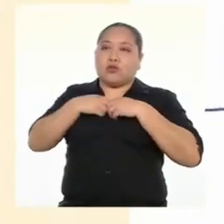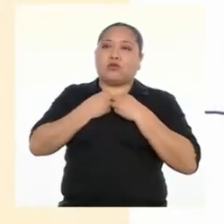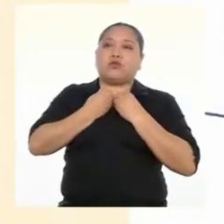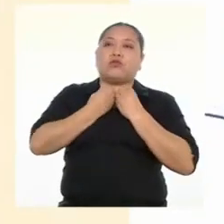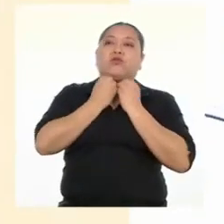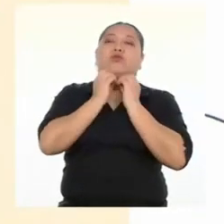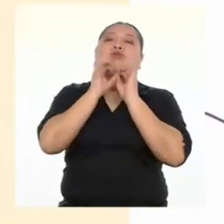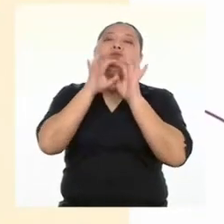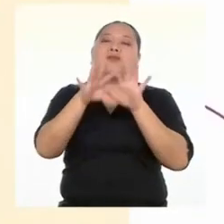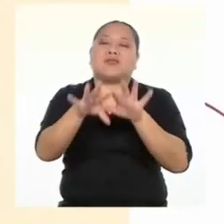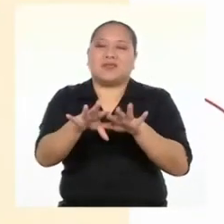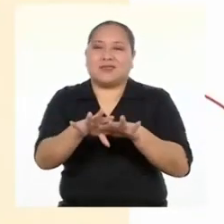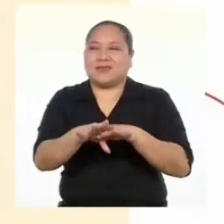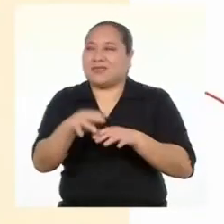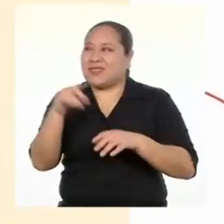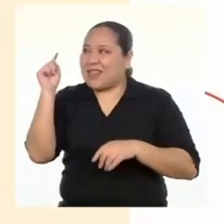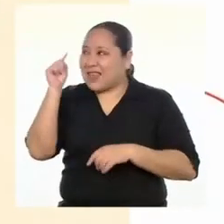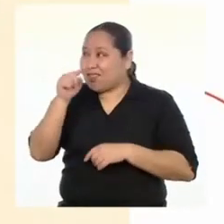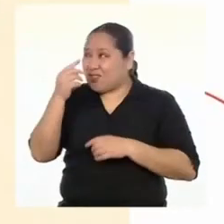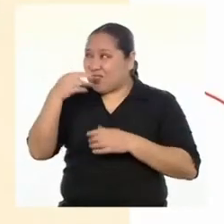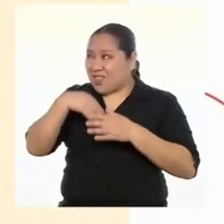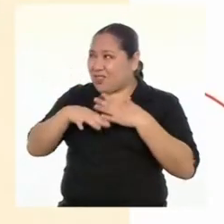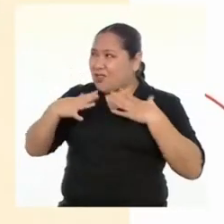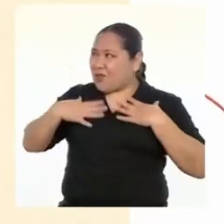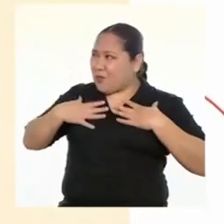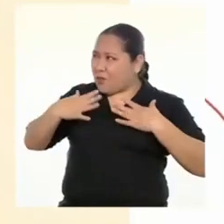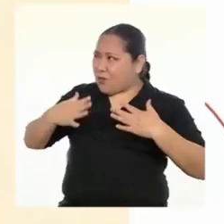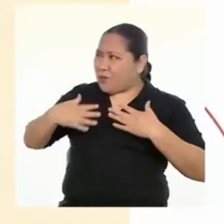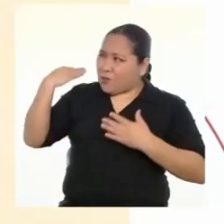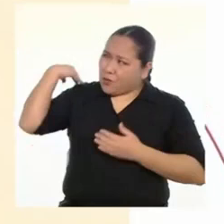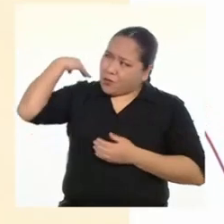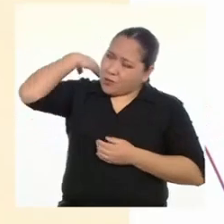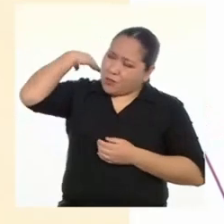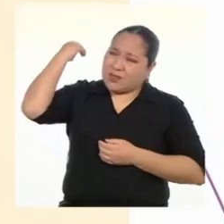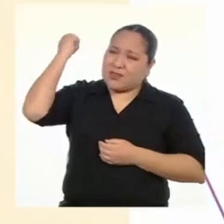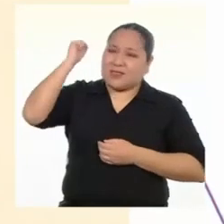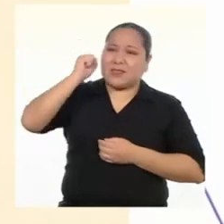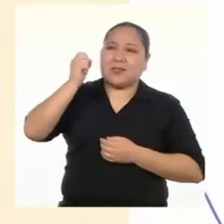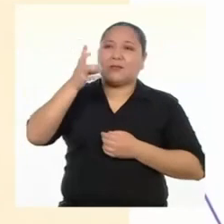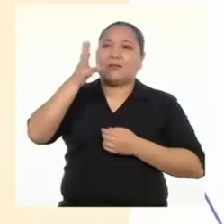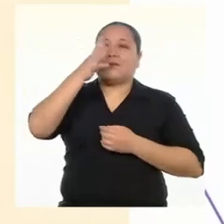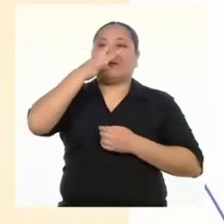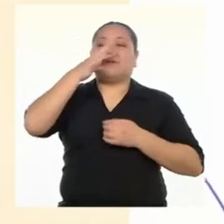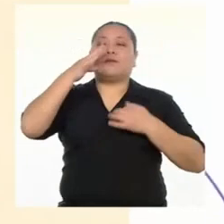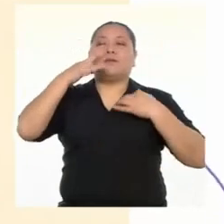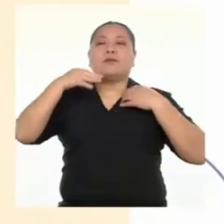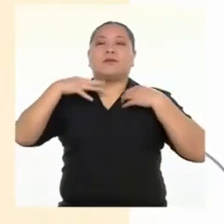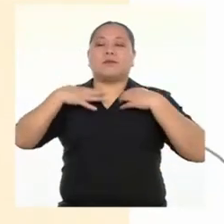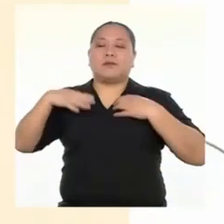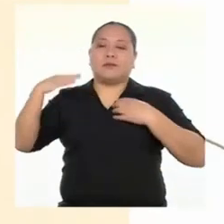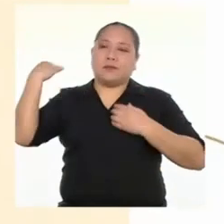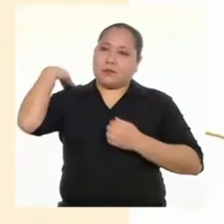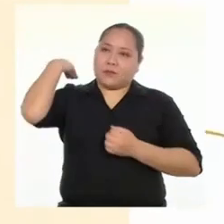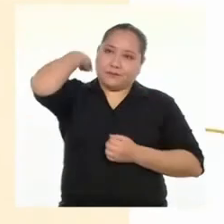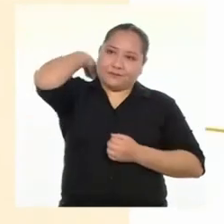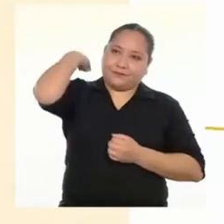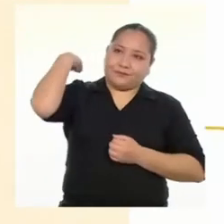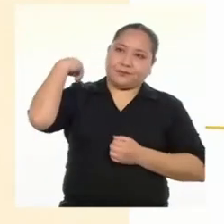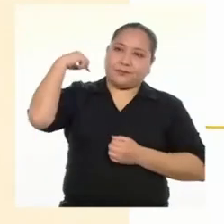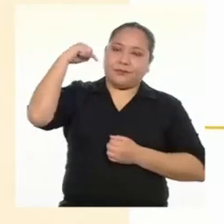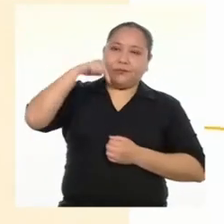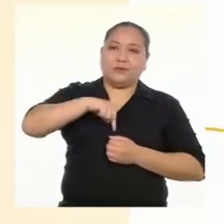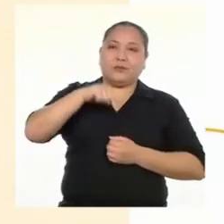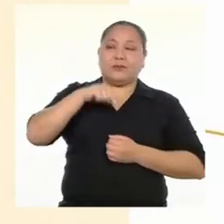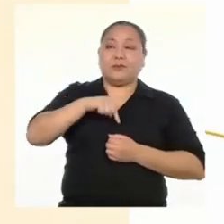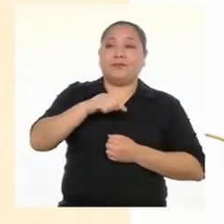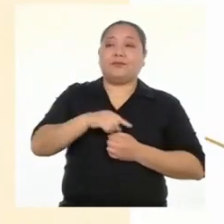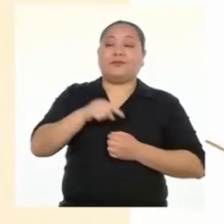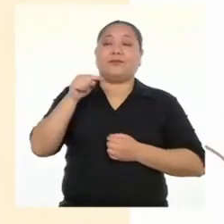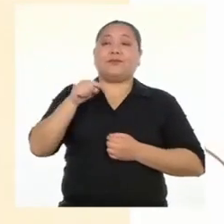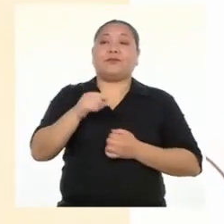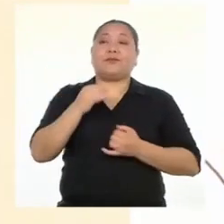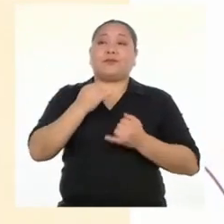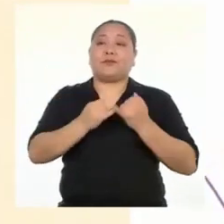pulmones? Exactamente, Yanira. Dentro de las vías respiratorias y de los pulmones, es justamente en este último en